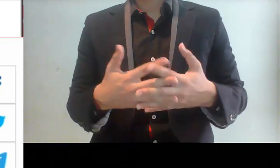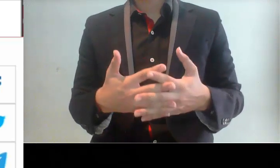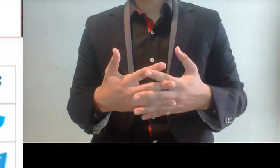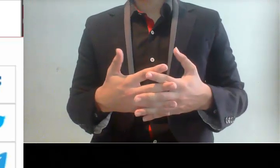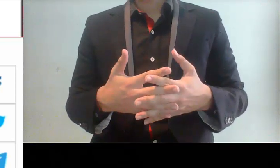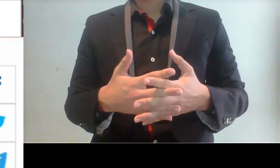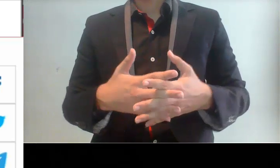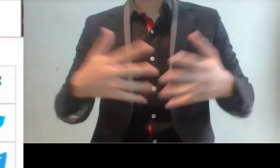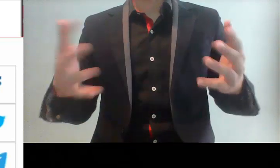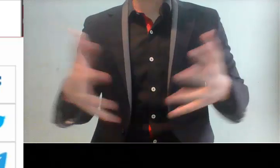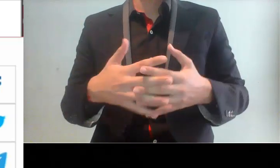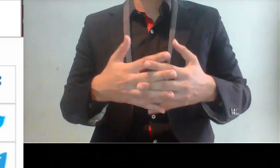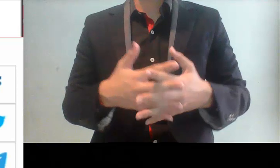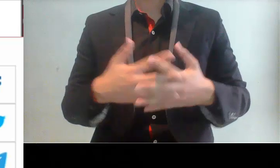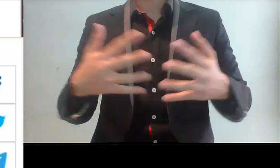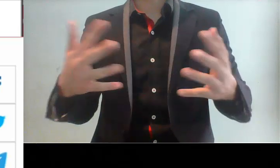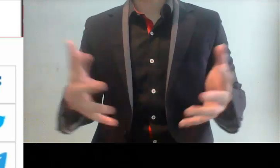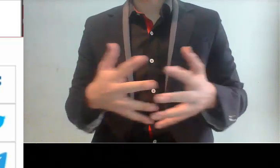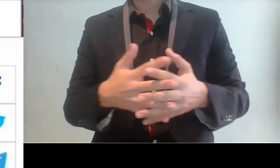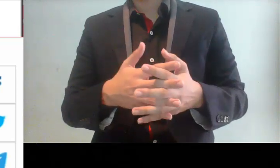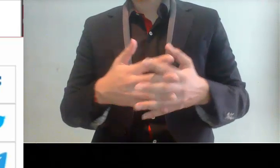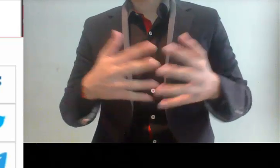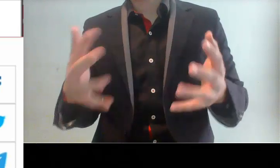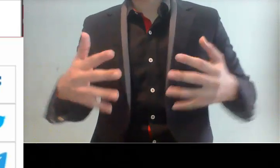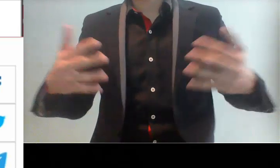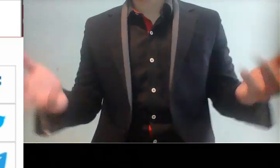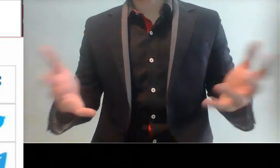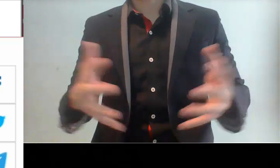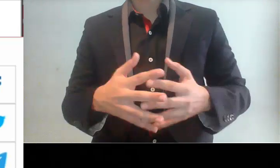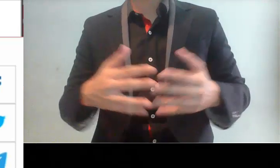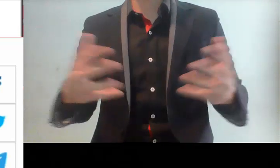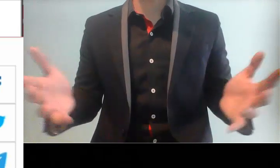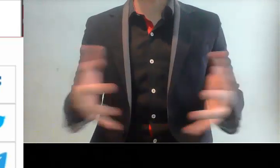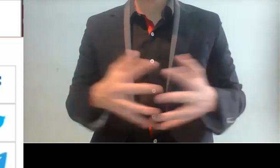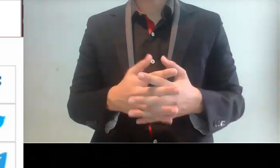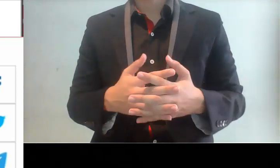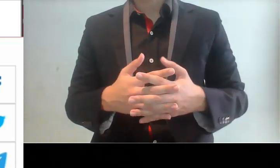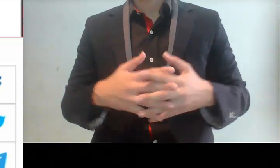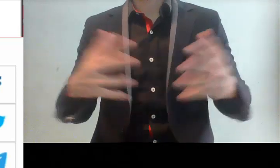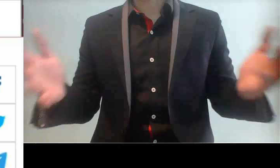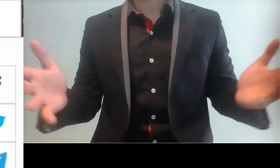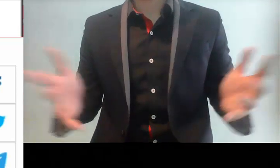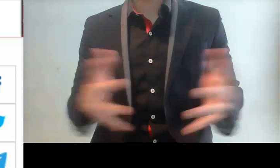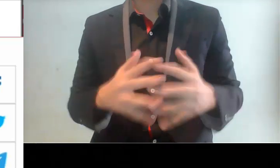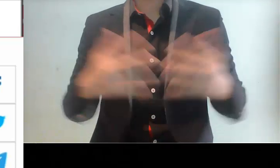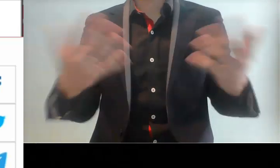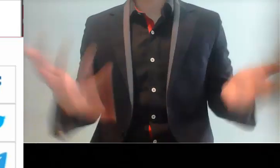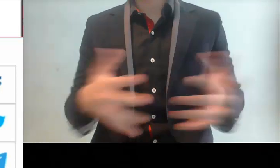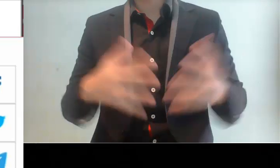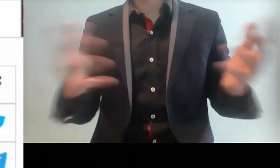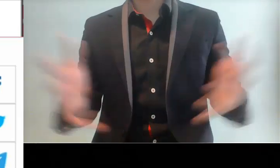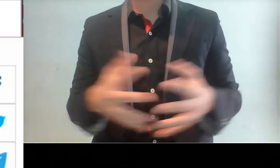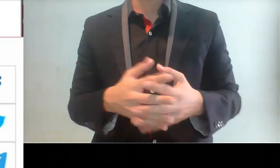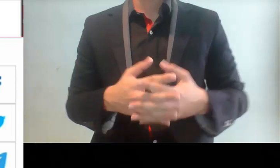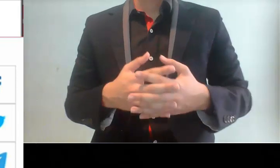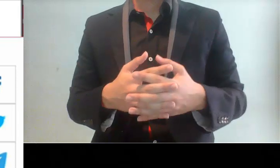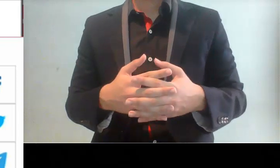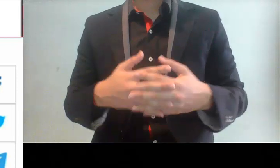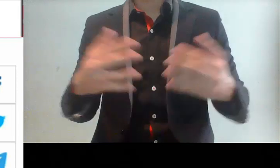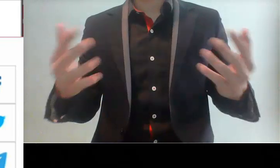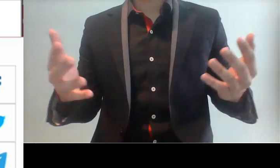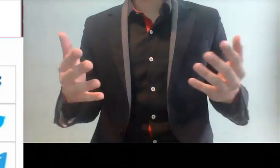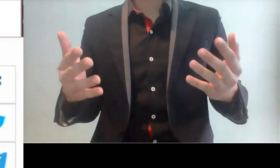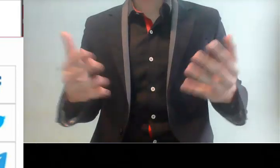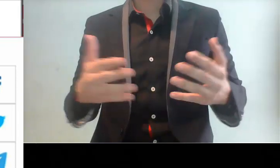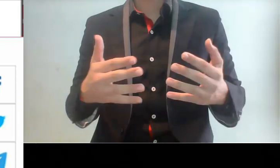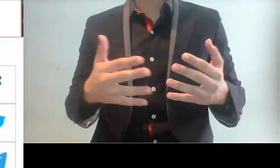va de diferencia y dices, ok, le sumo esa media de lo que va de diferencia, se la sumo al otro candidato y así básicamente lo hago ganar. Y